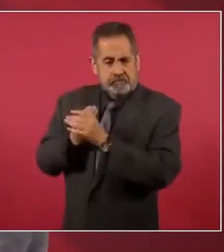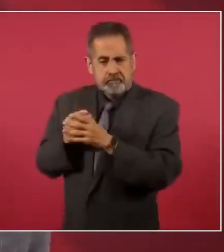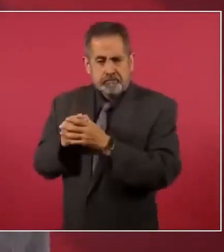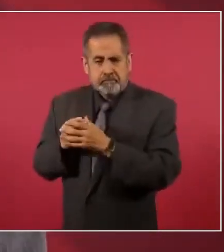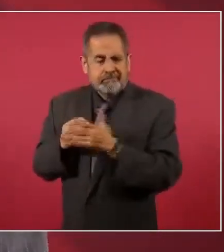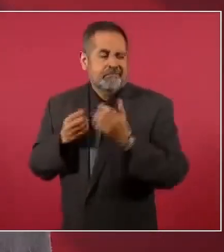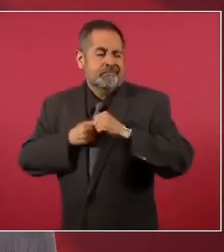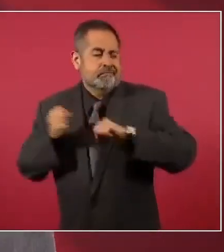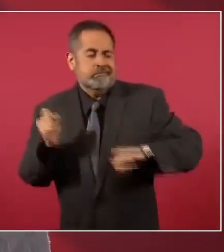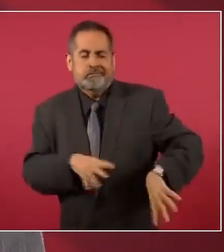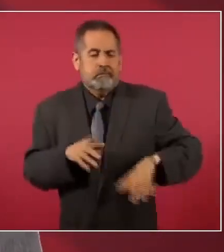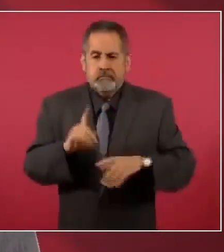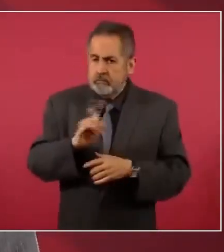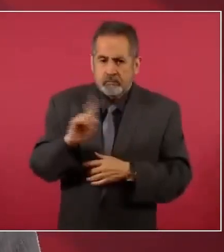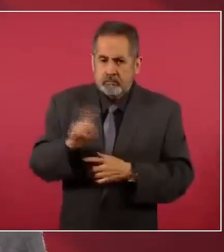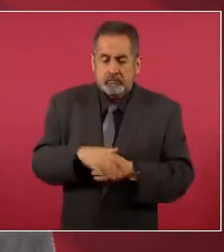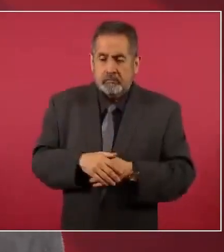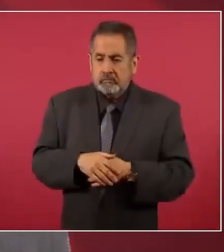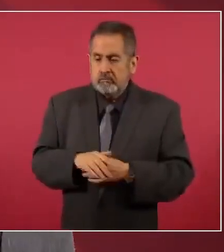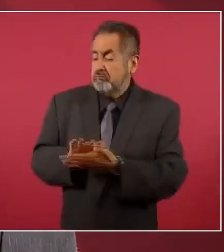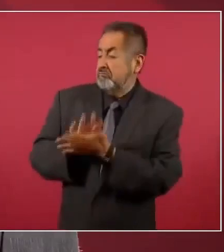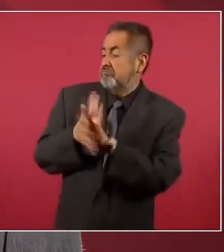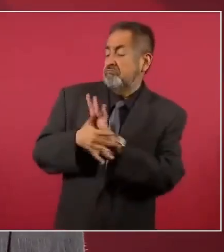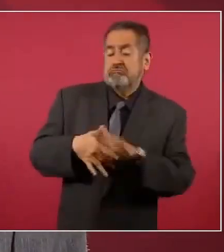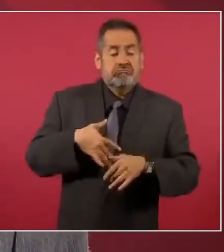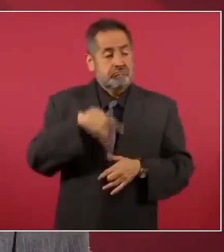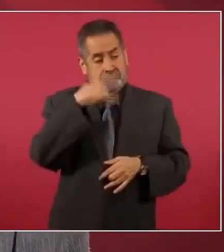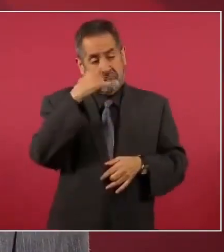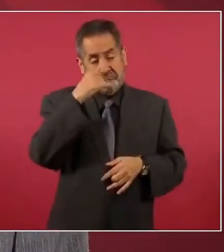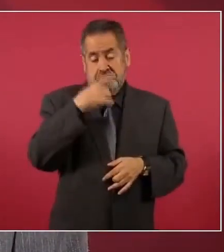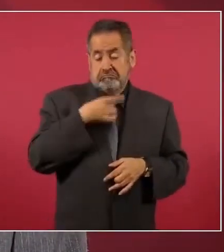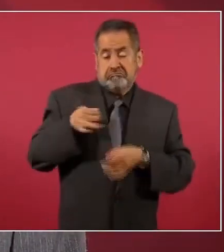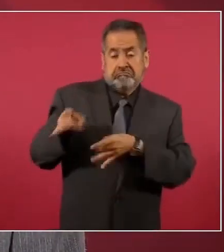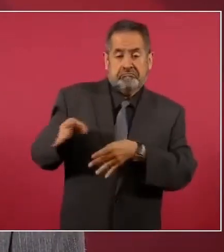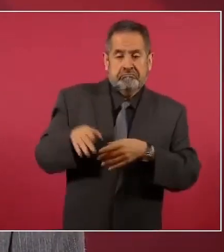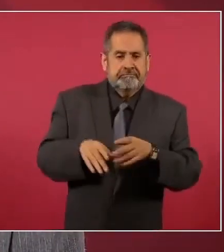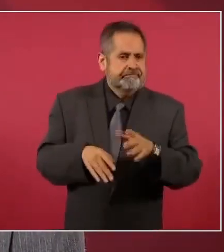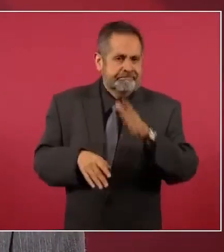No nos podemos convertir en ladinos.